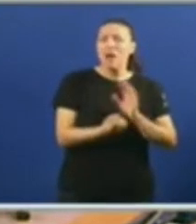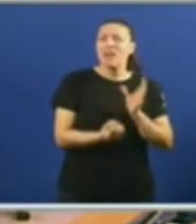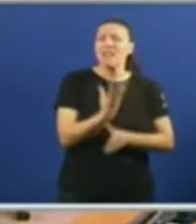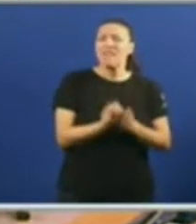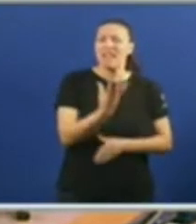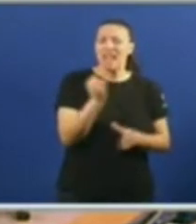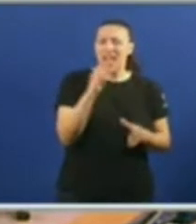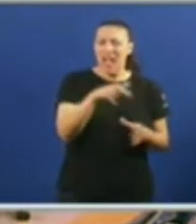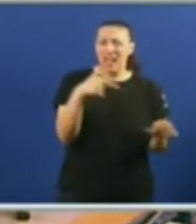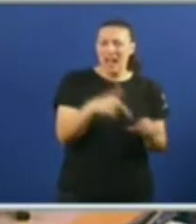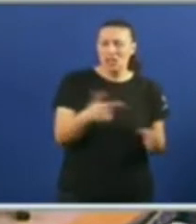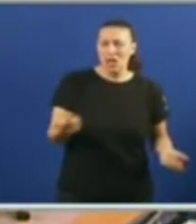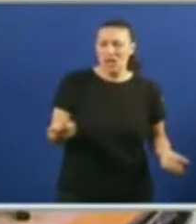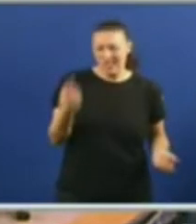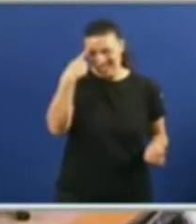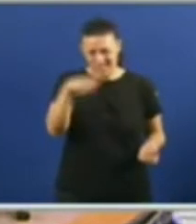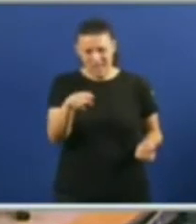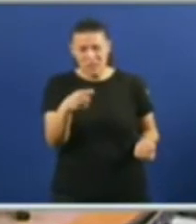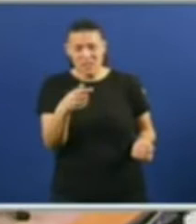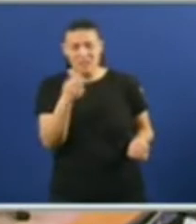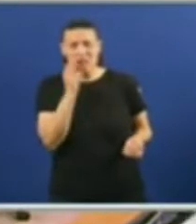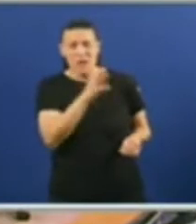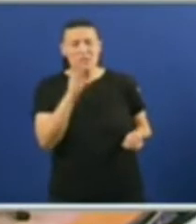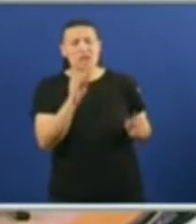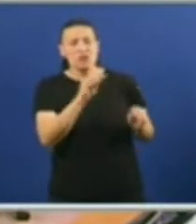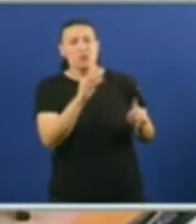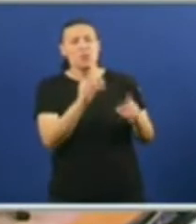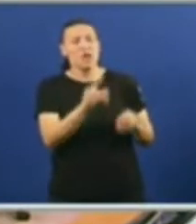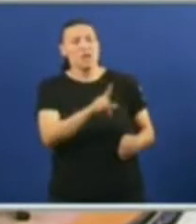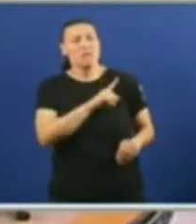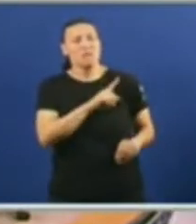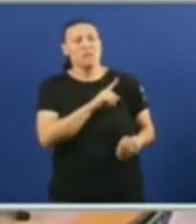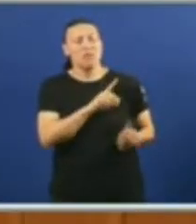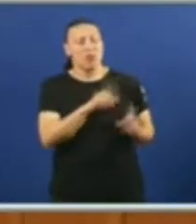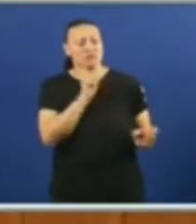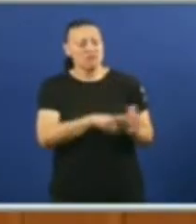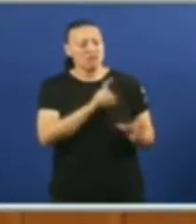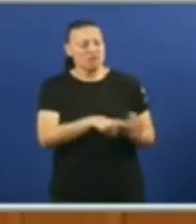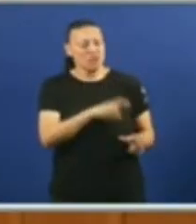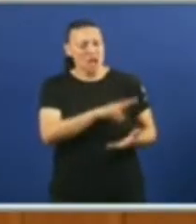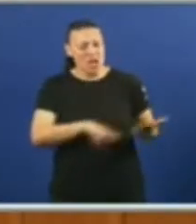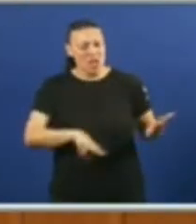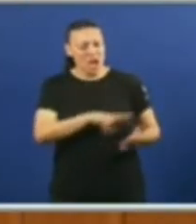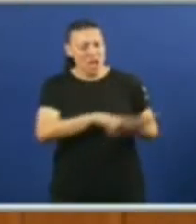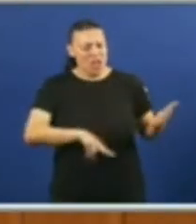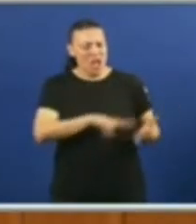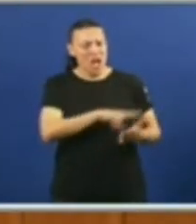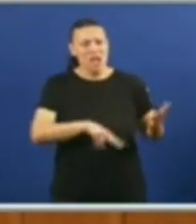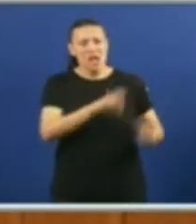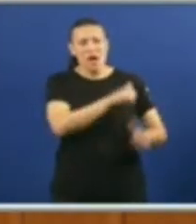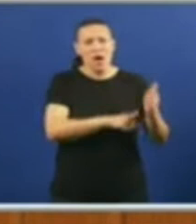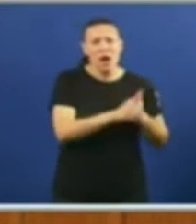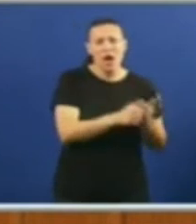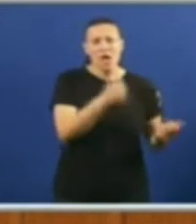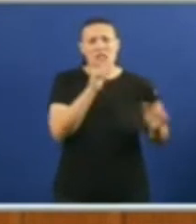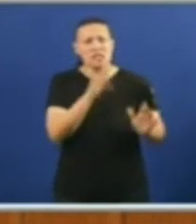o Partido Popular. É todo moi militante de Galiza, non? Vemos aquí Galiza primeiro sempre para